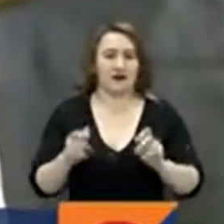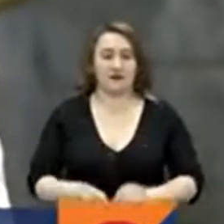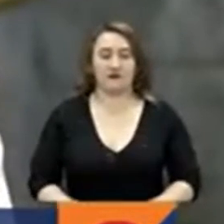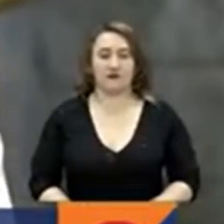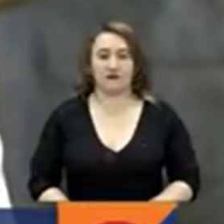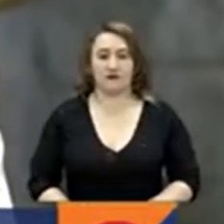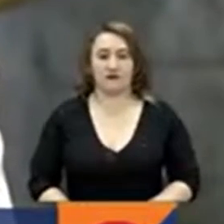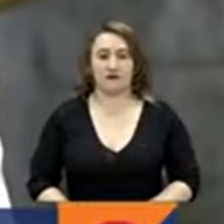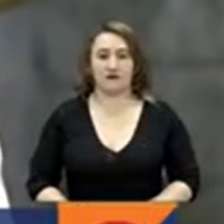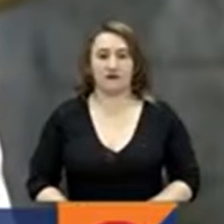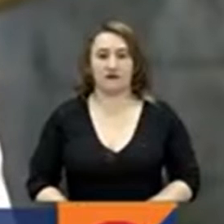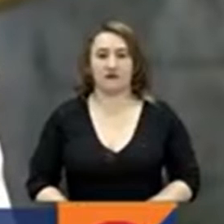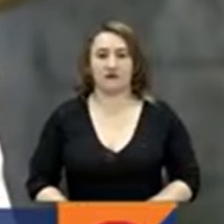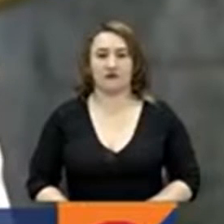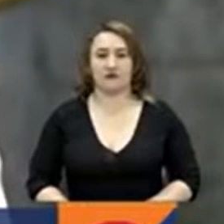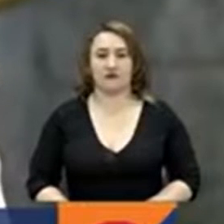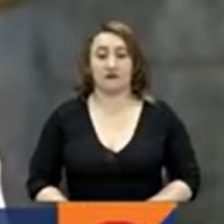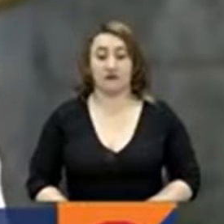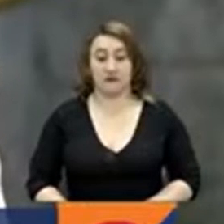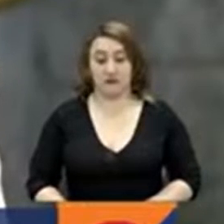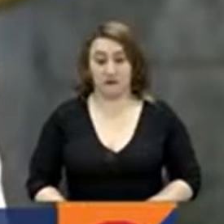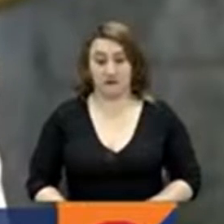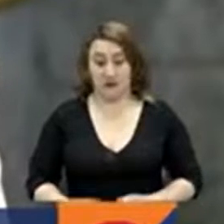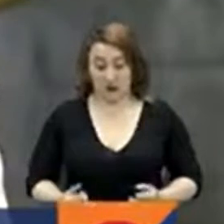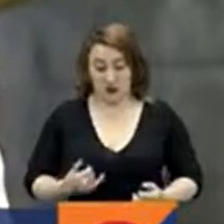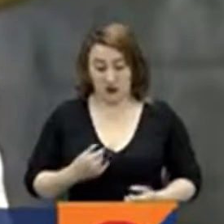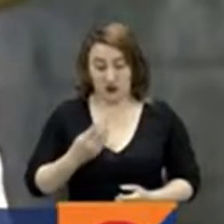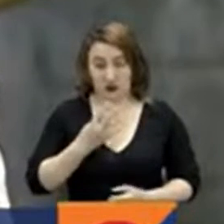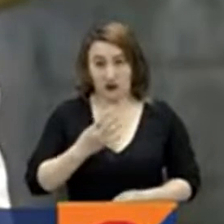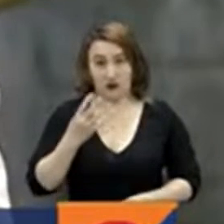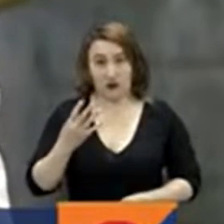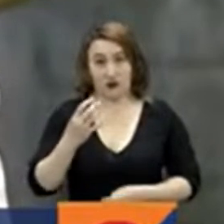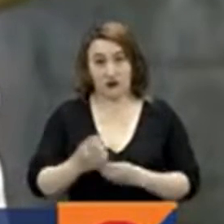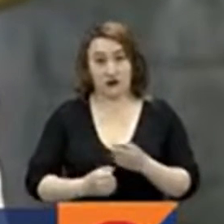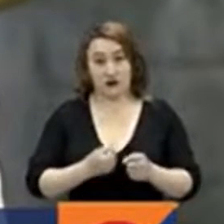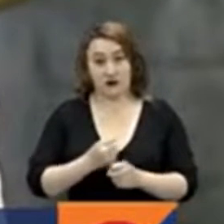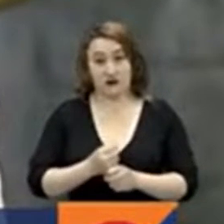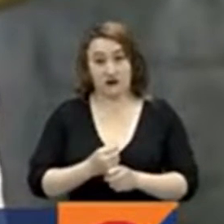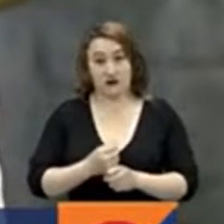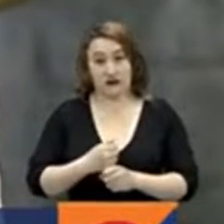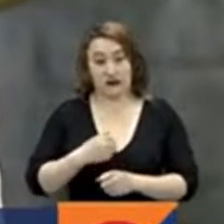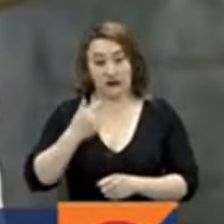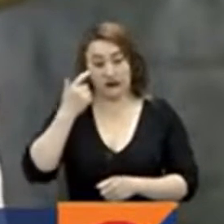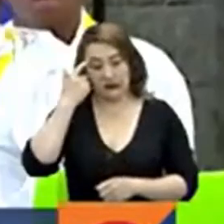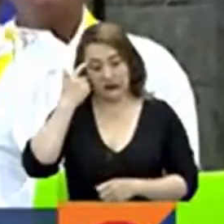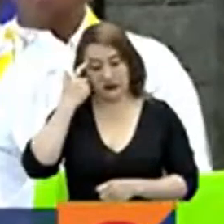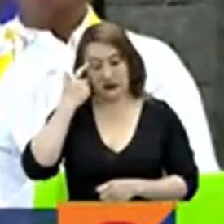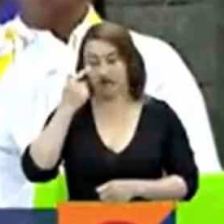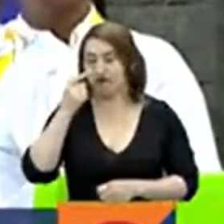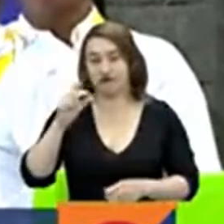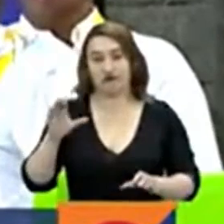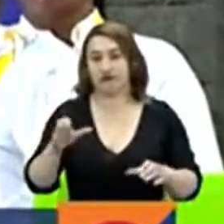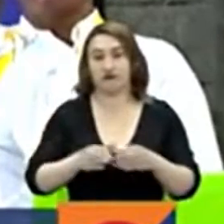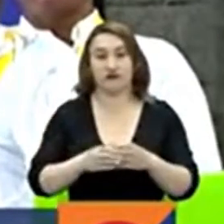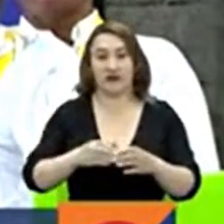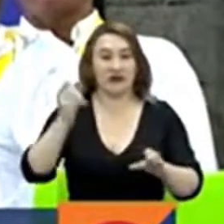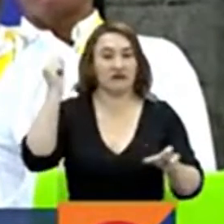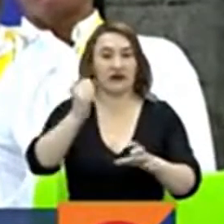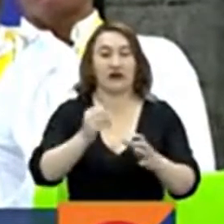Pero a esta edad de 44 años, el pelotón fue creado para asesinar personas. Si